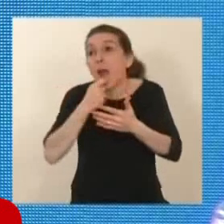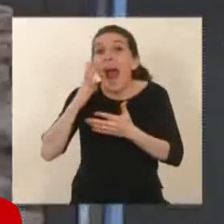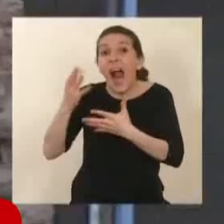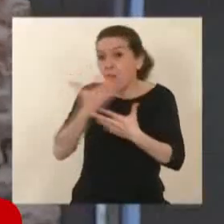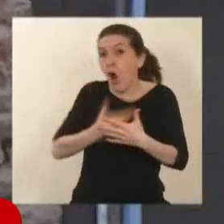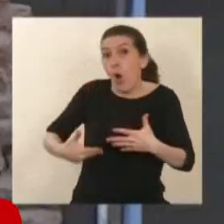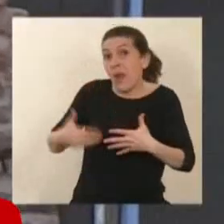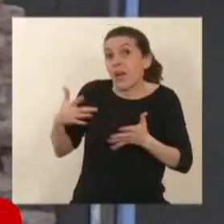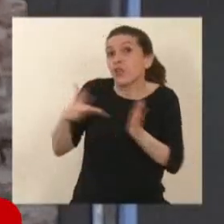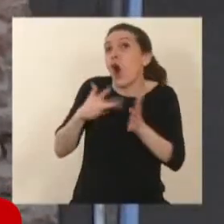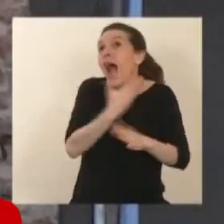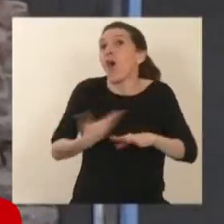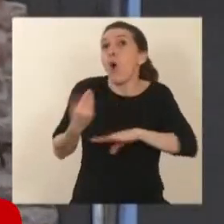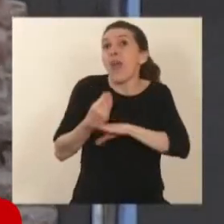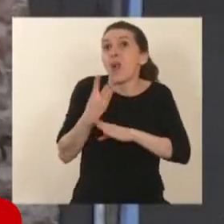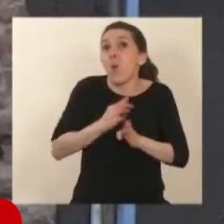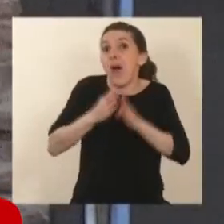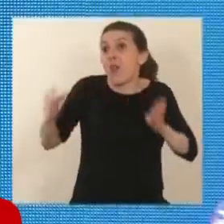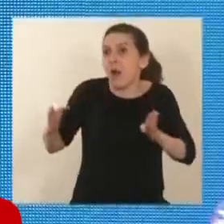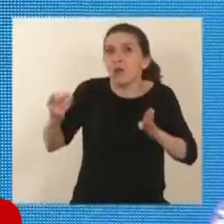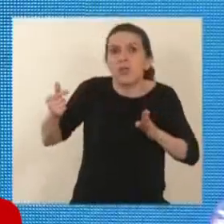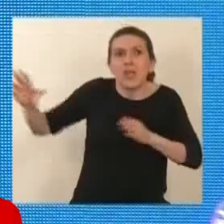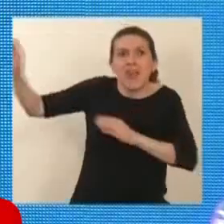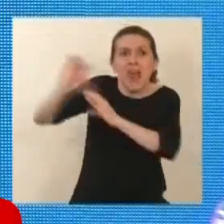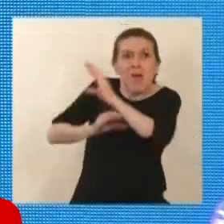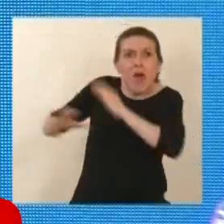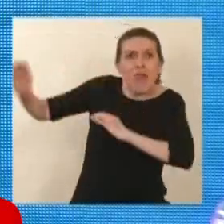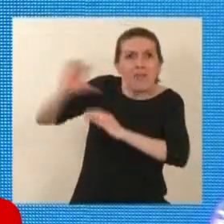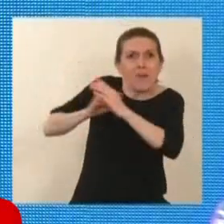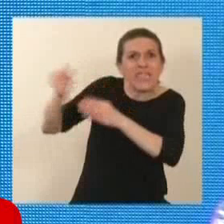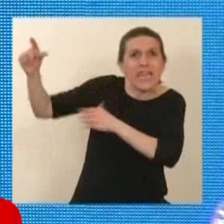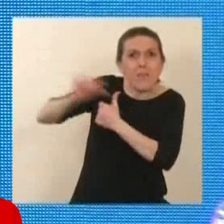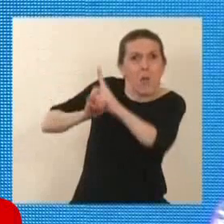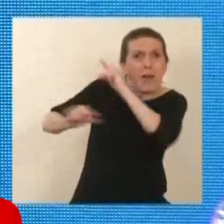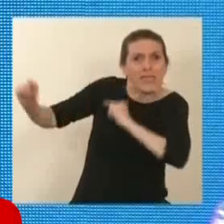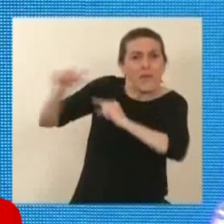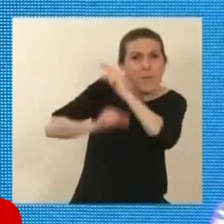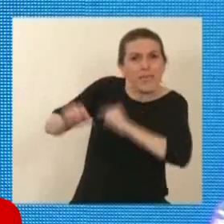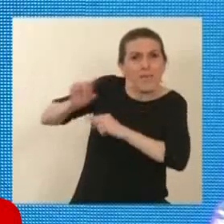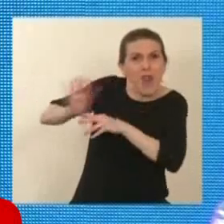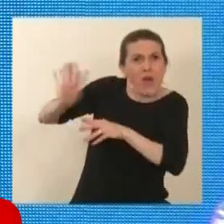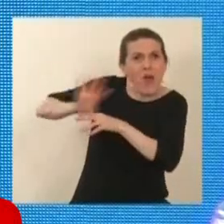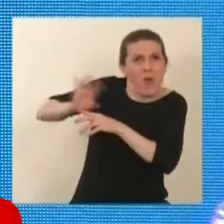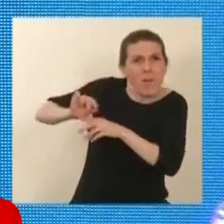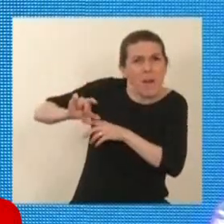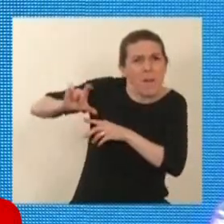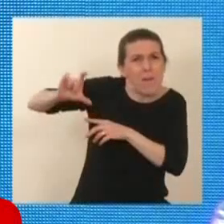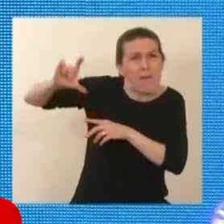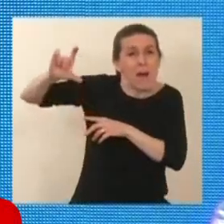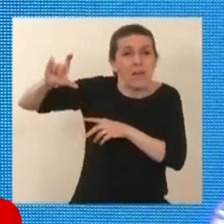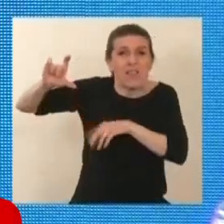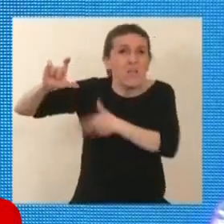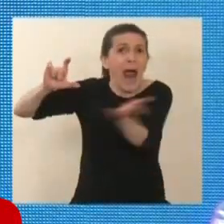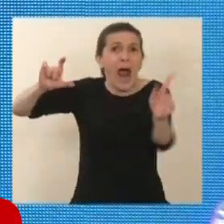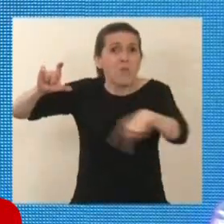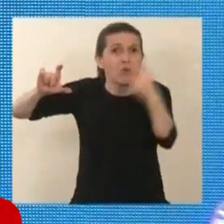un gobierno de turno toma grandes cantidades de deuda basándose en expectativas que para muchos resultan infundadas